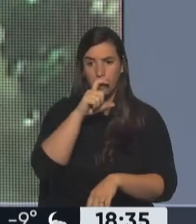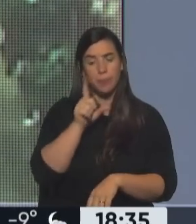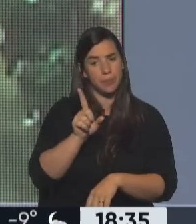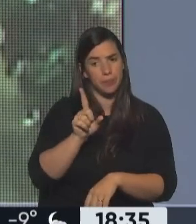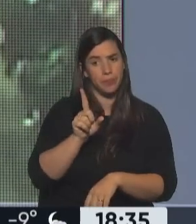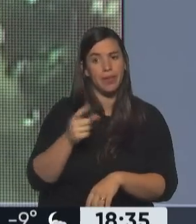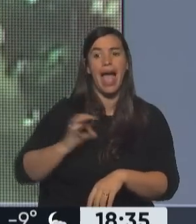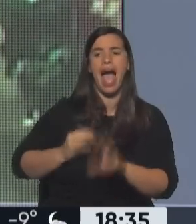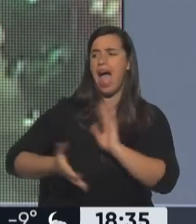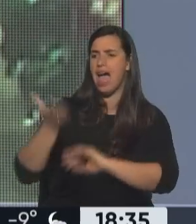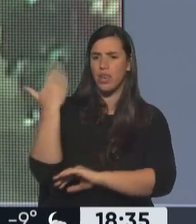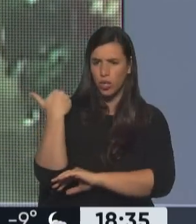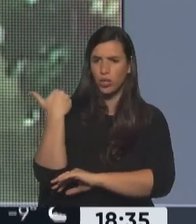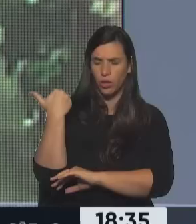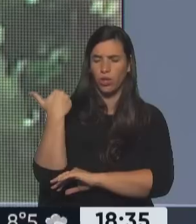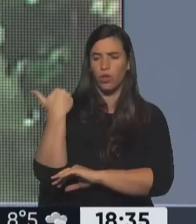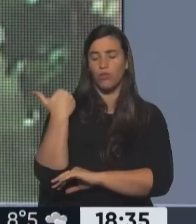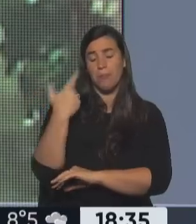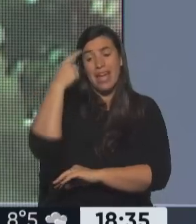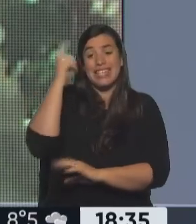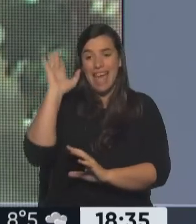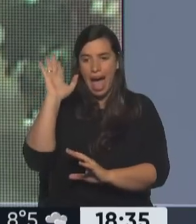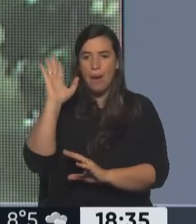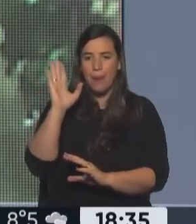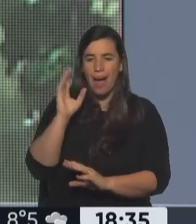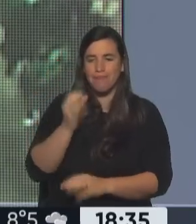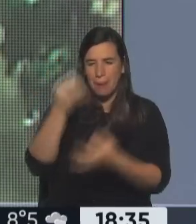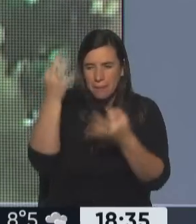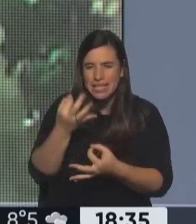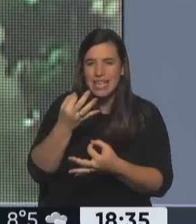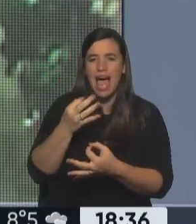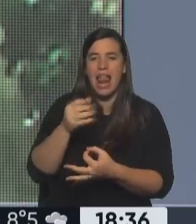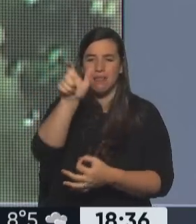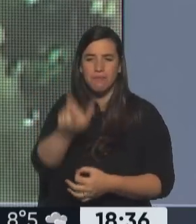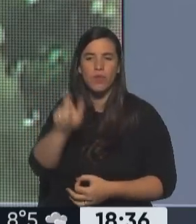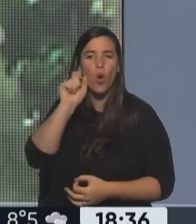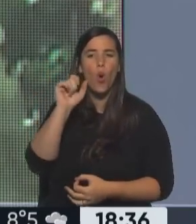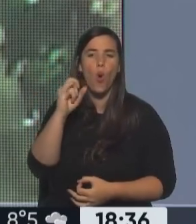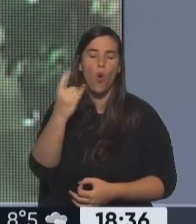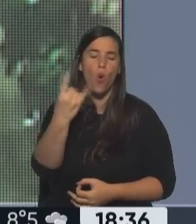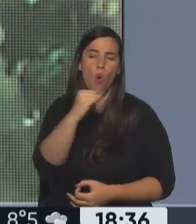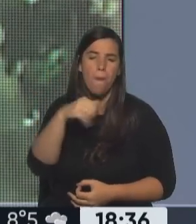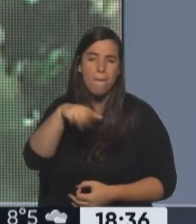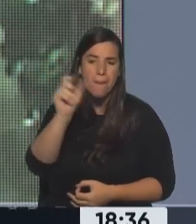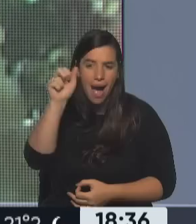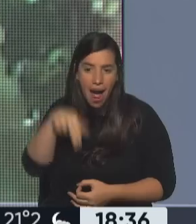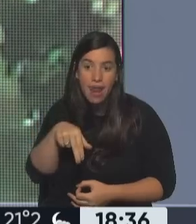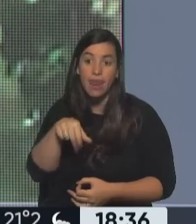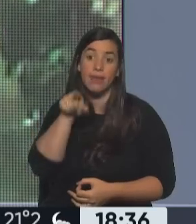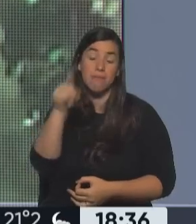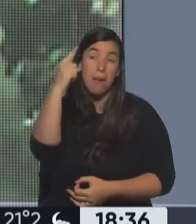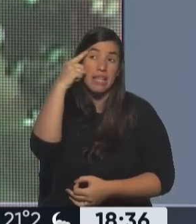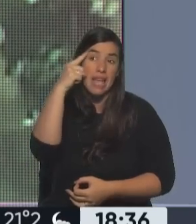condiciones de negociación, me refiero a Guzmán específicamente, se podía negociar con el fondo, se podía negociar con los privados y no